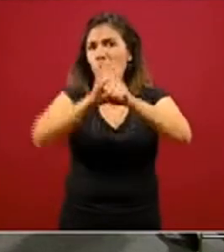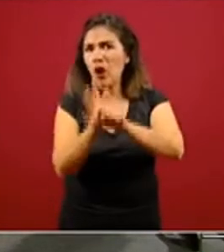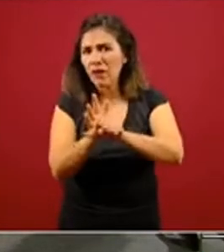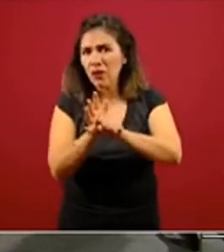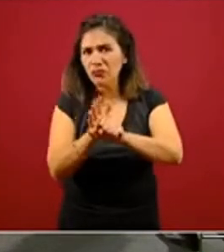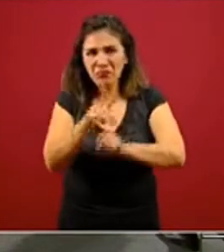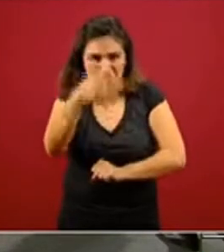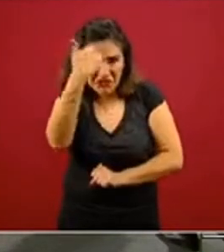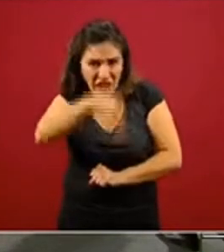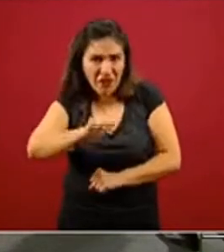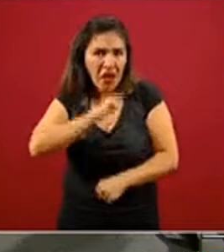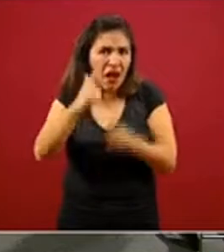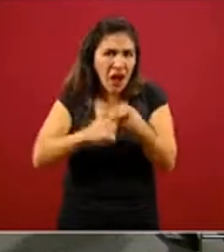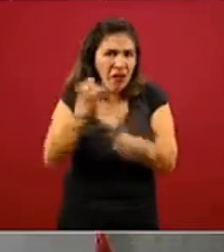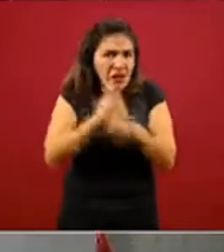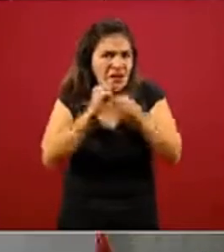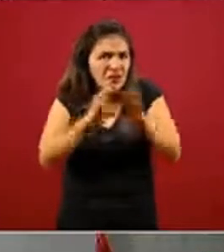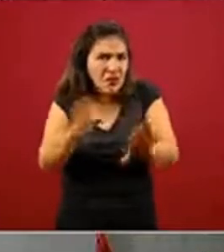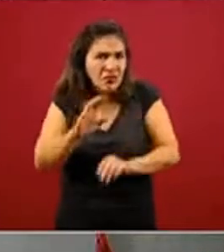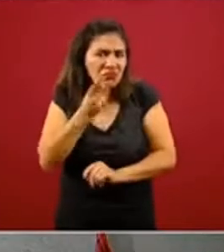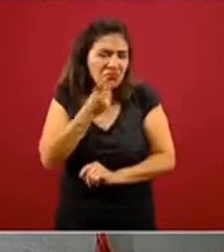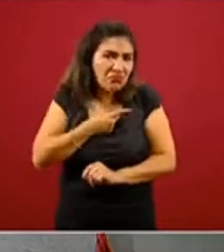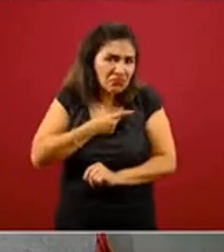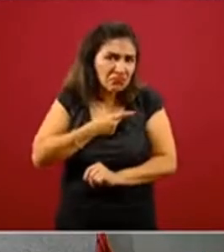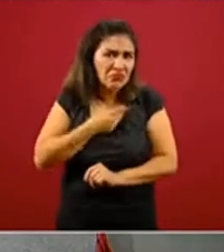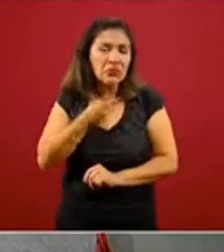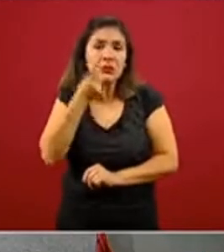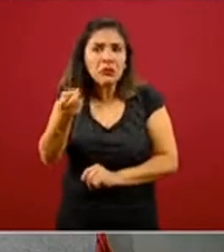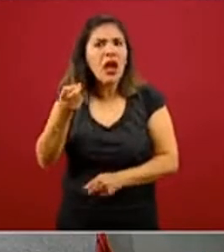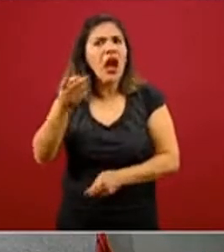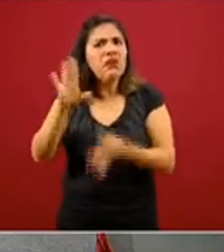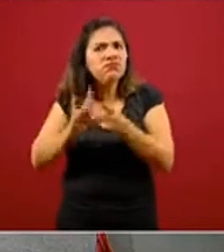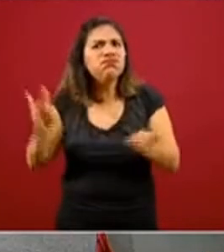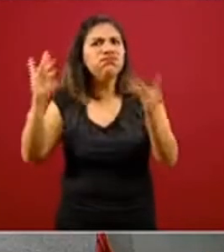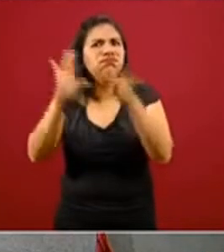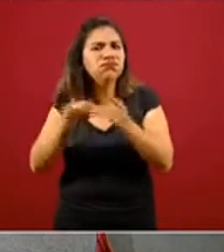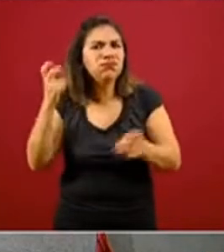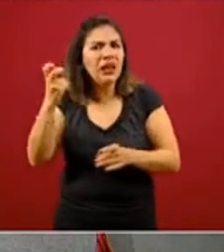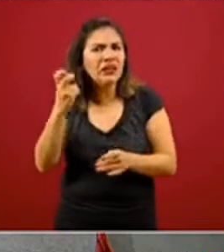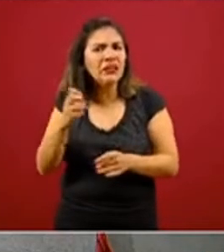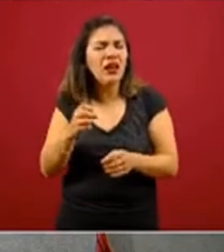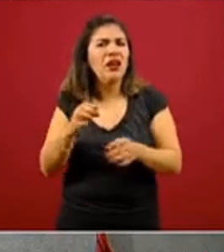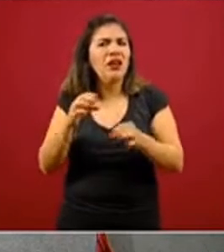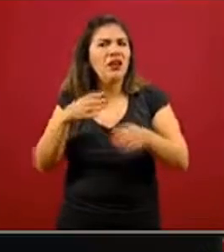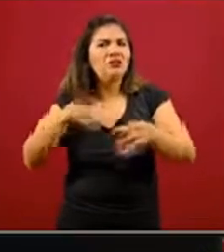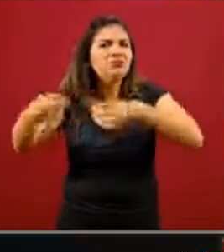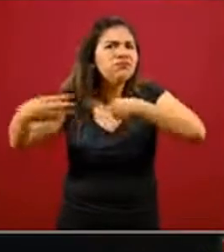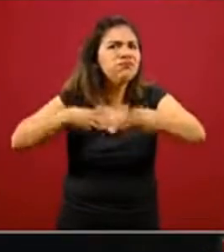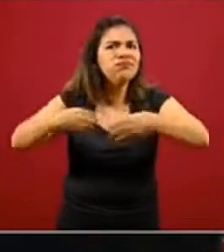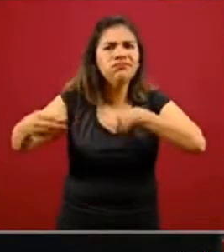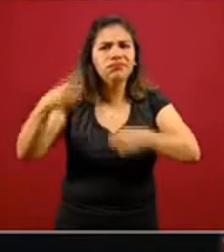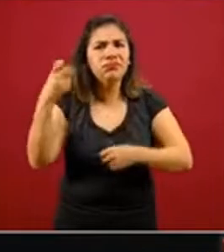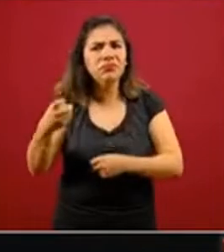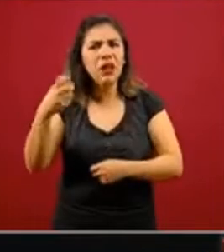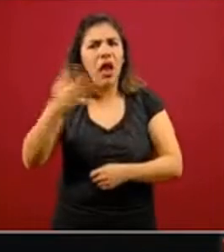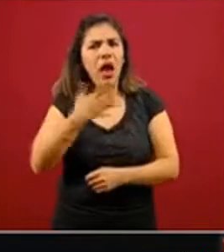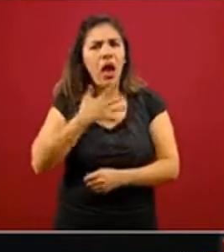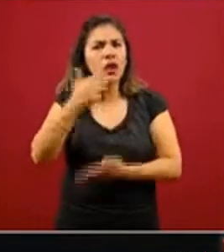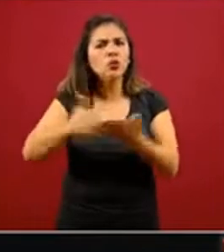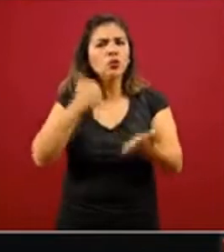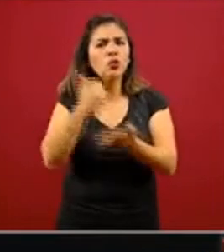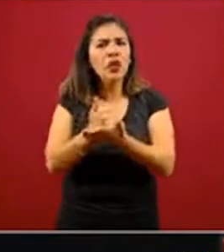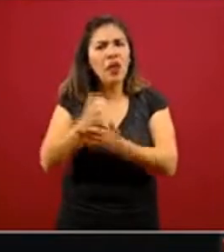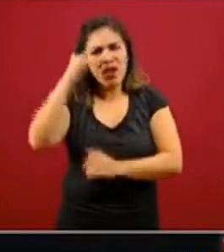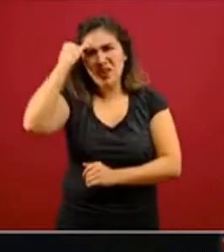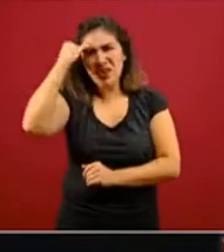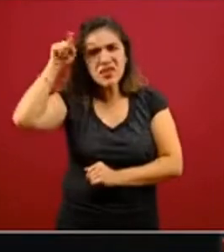sé si tengan ustedes alguna información al respecto. Están hablando de este rebrote que está dando aquí en una ciudad de la